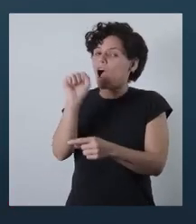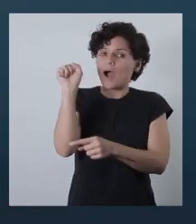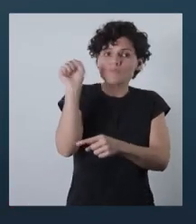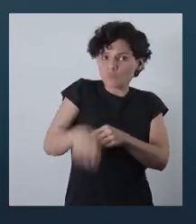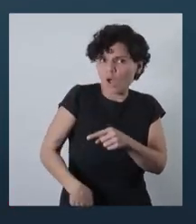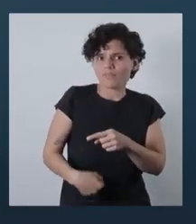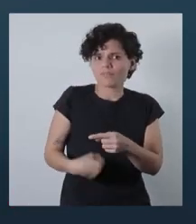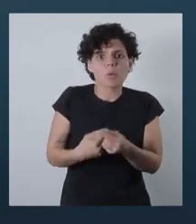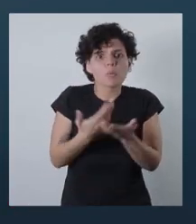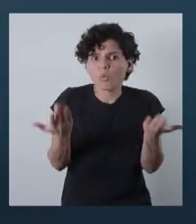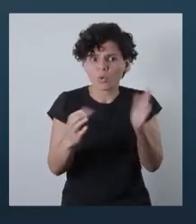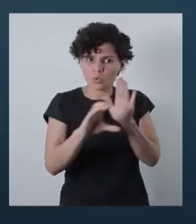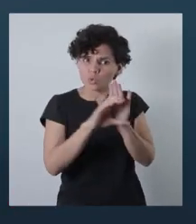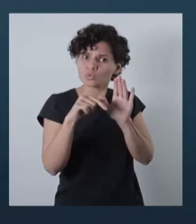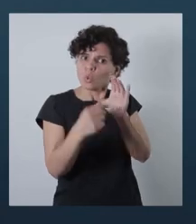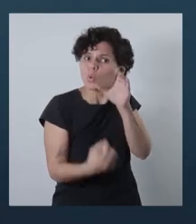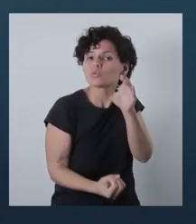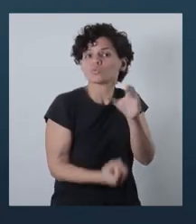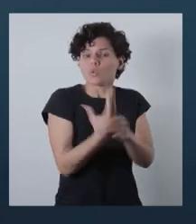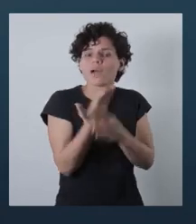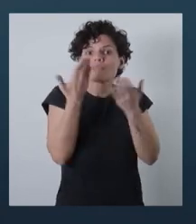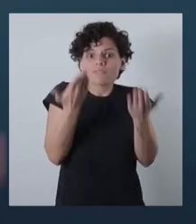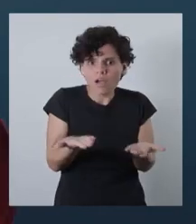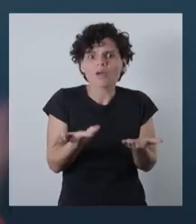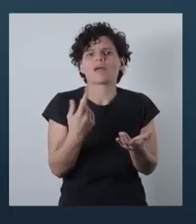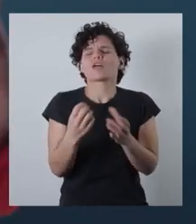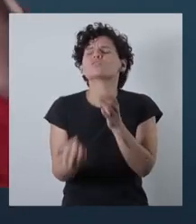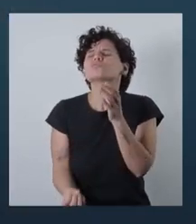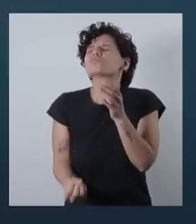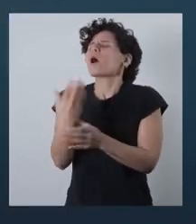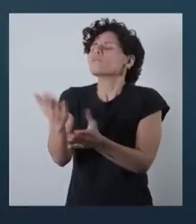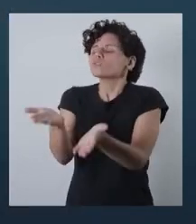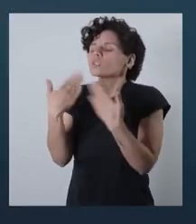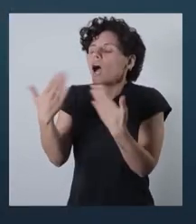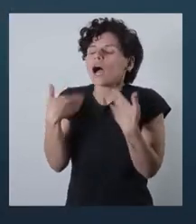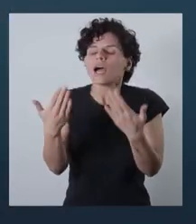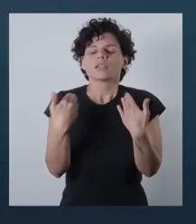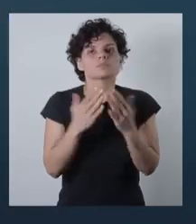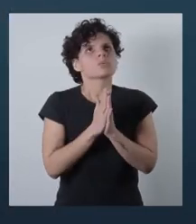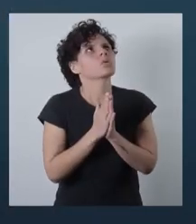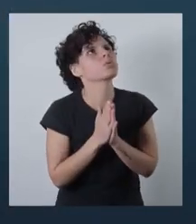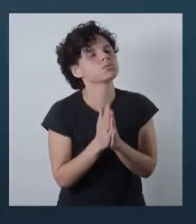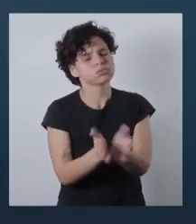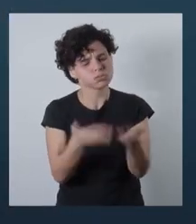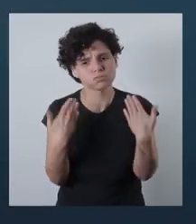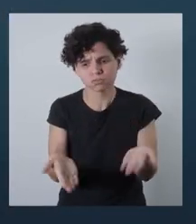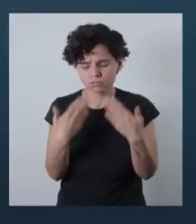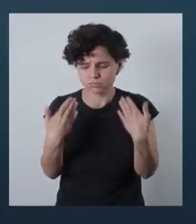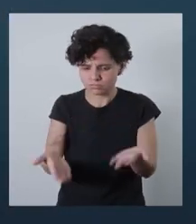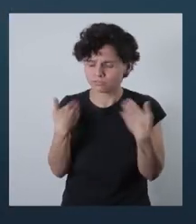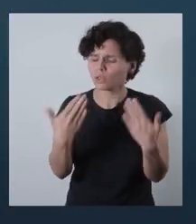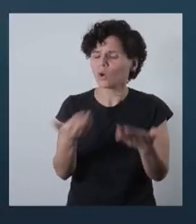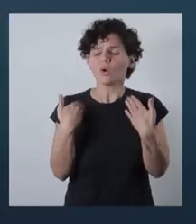apruebo por una nueva constitución para que entren nuevos aires.